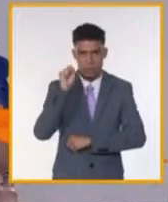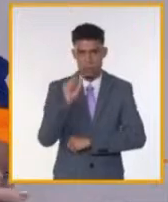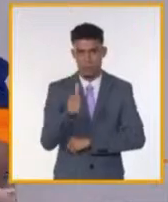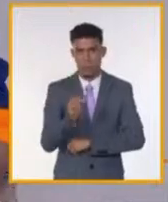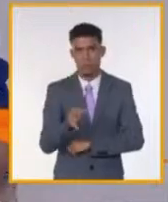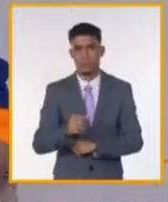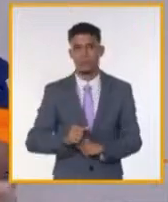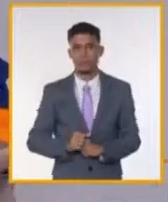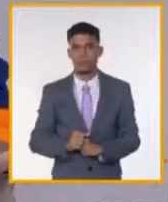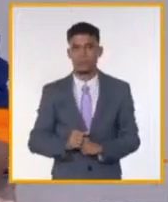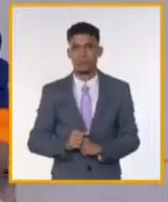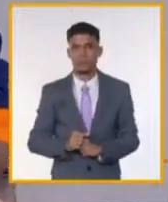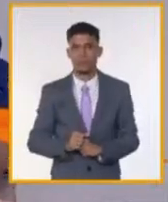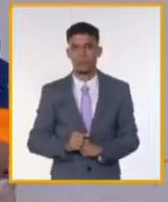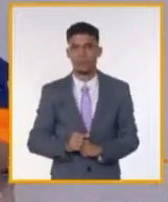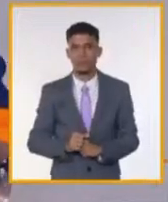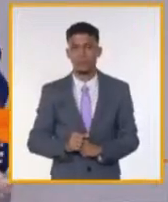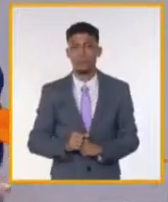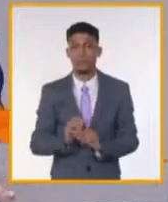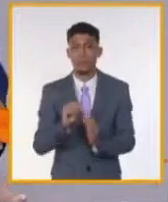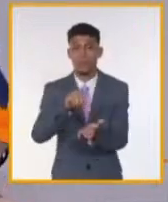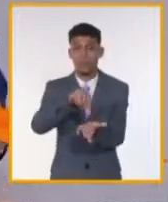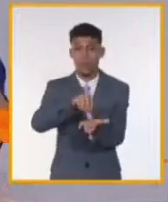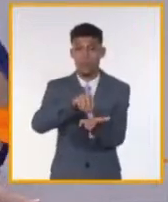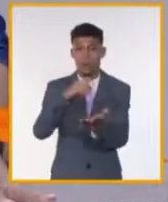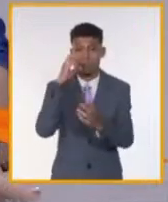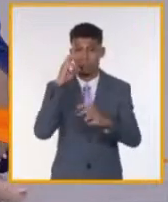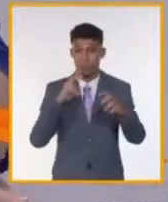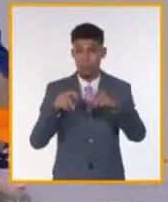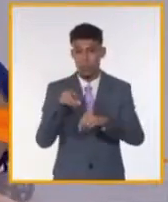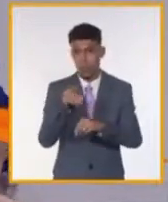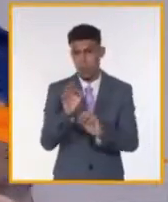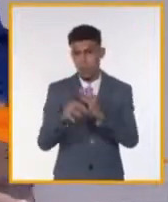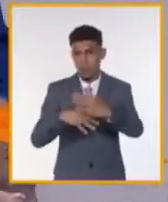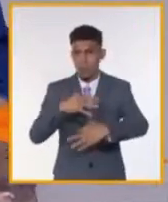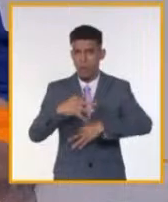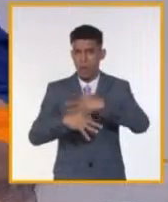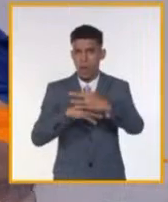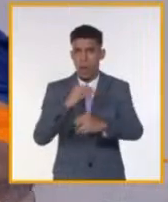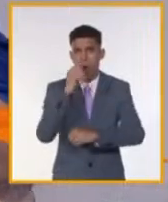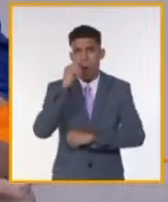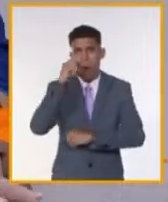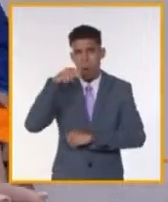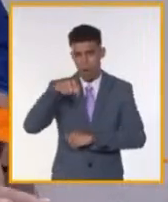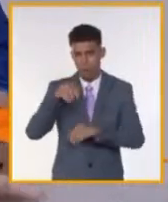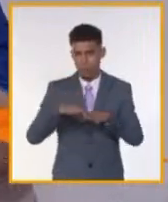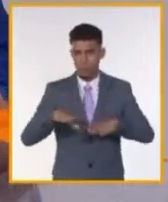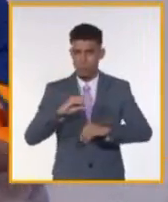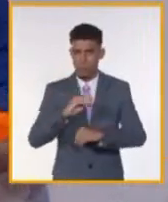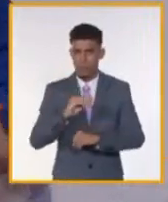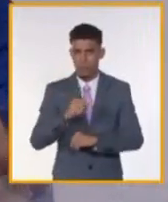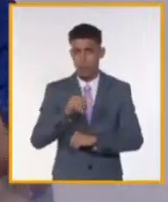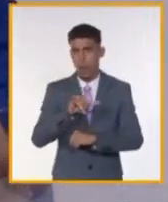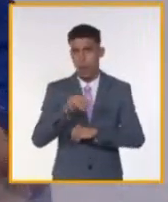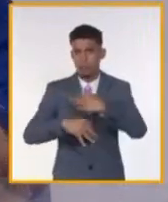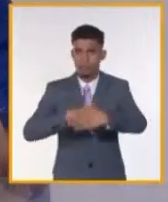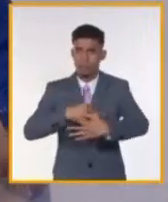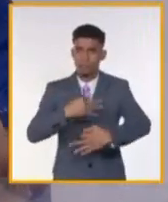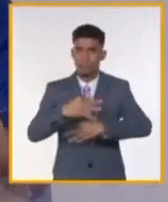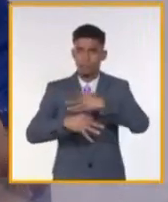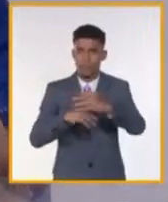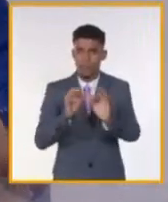colega, para que puedan entenderme. Este centro, como decía nuestro presidente Fabio al inicio, fue un centro que